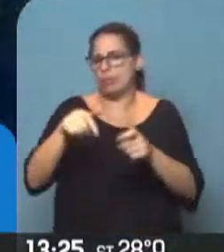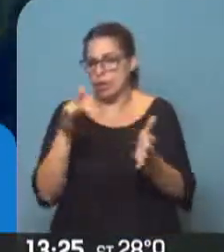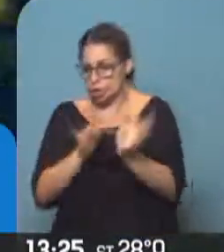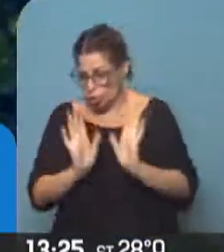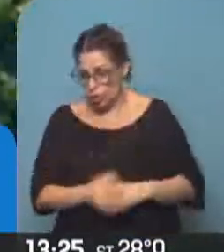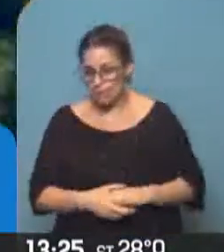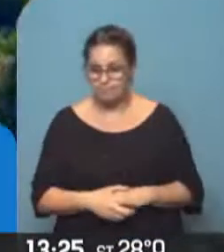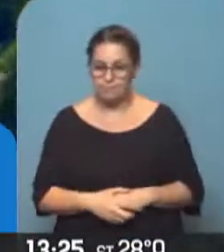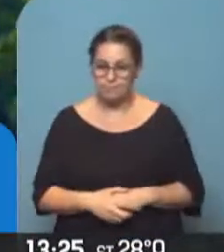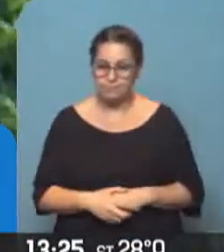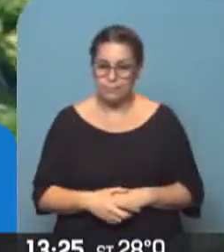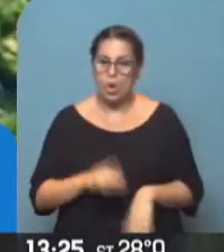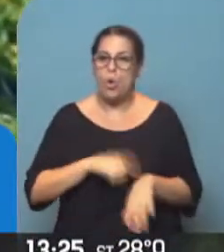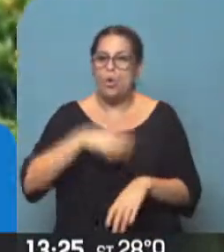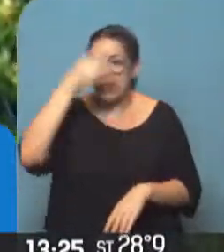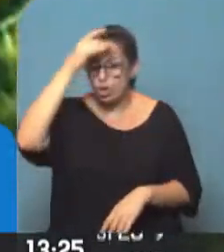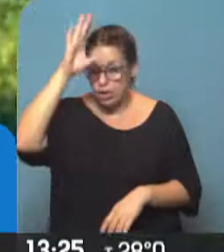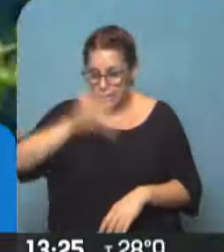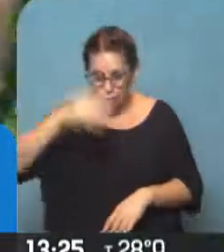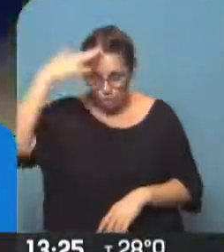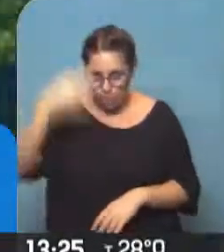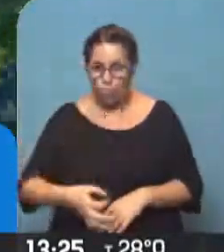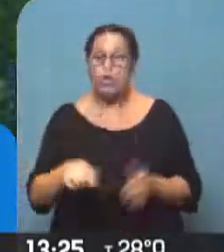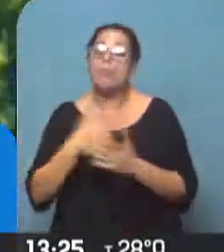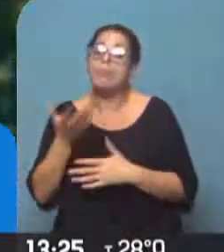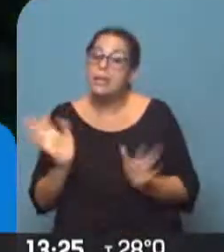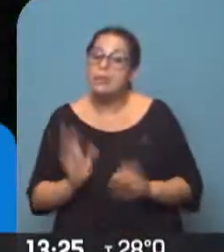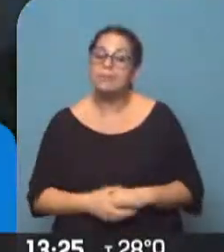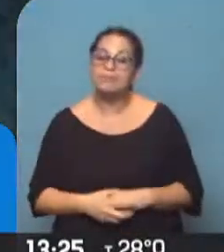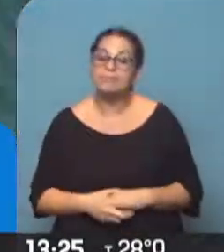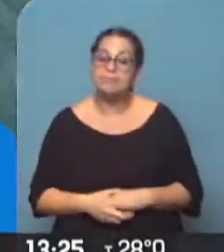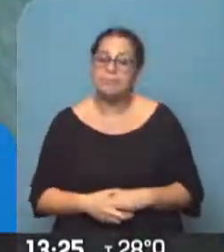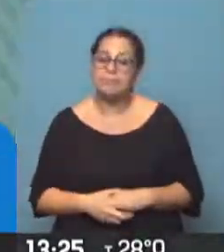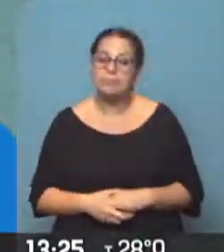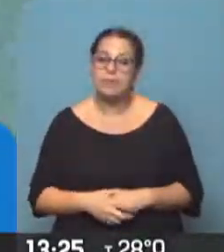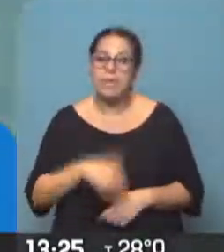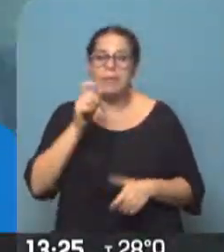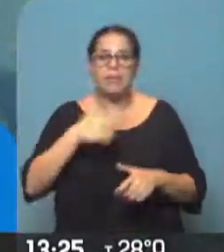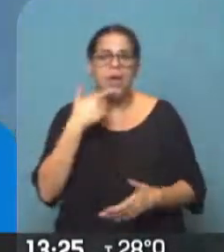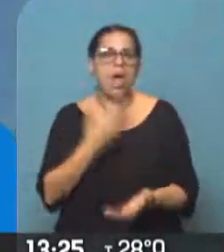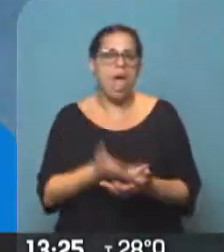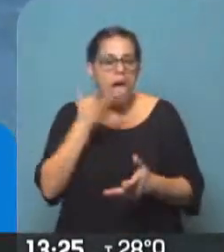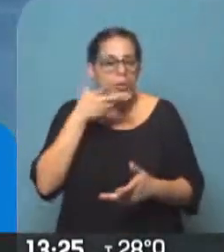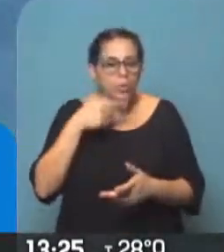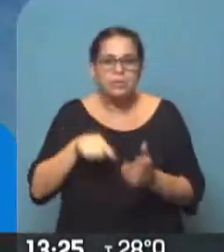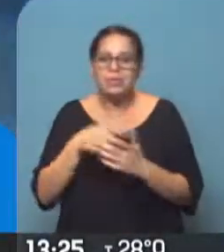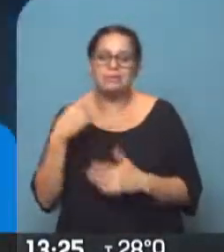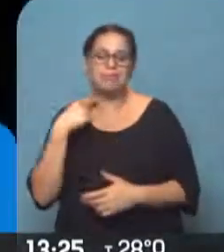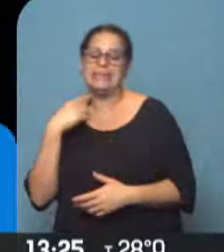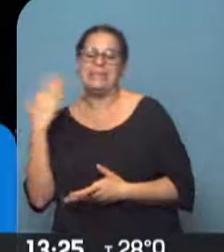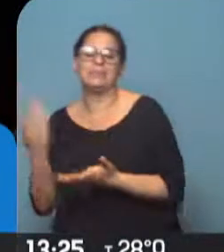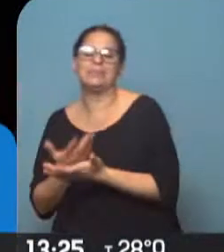puntualmente a las 12 de la noche pero lo que sería deslumbrante para el hombre es nocivo y